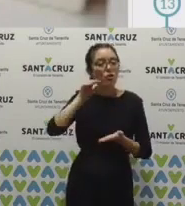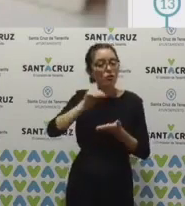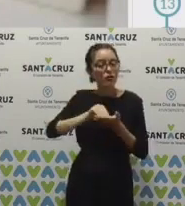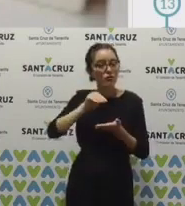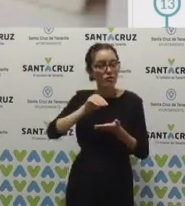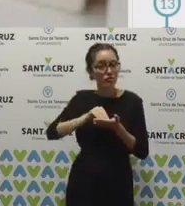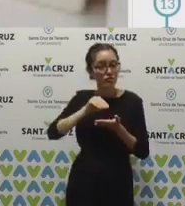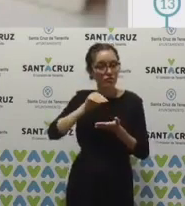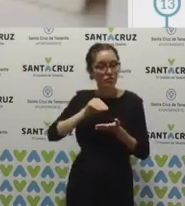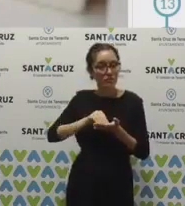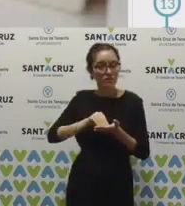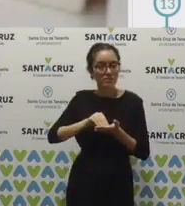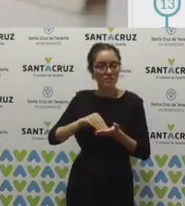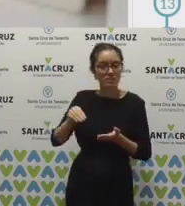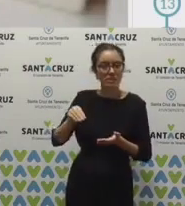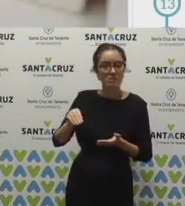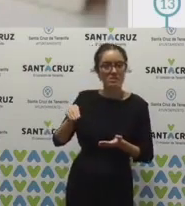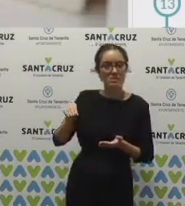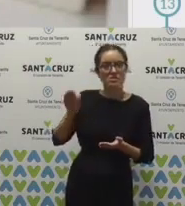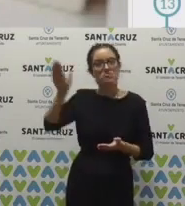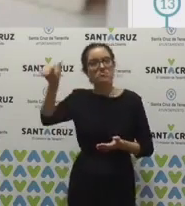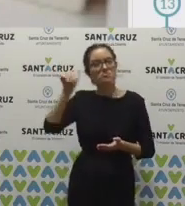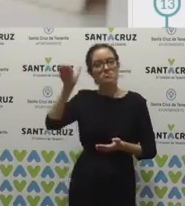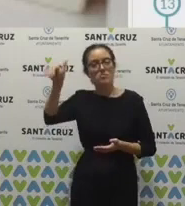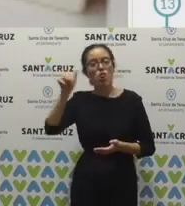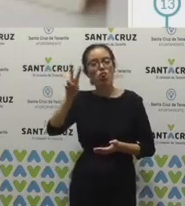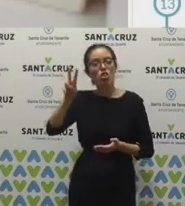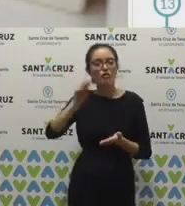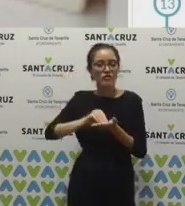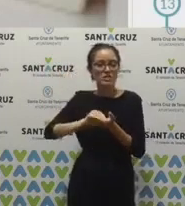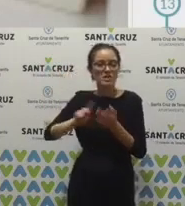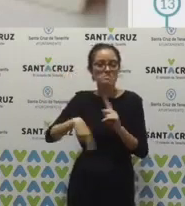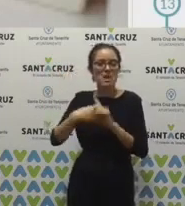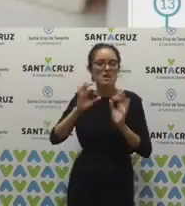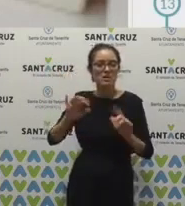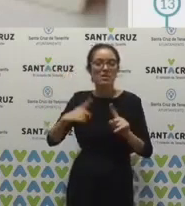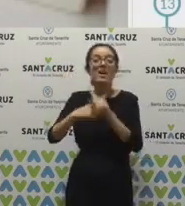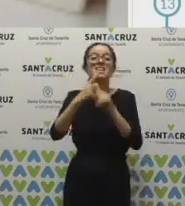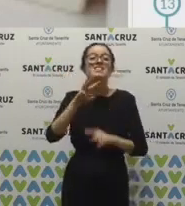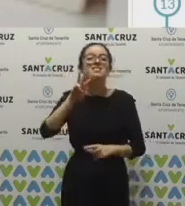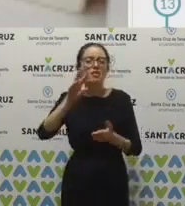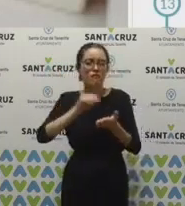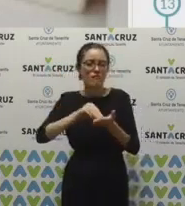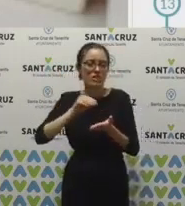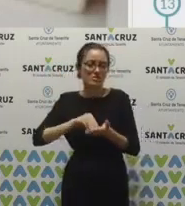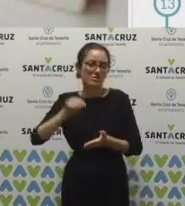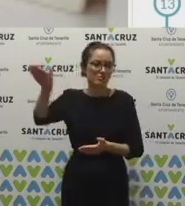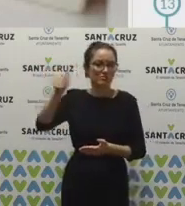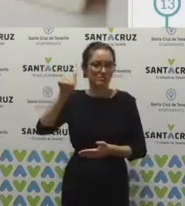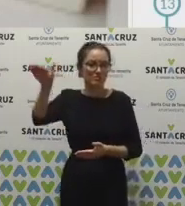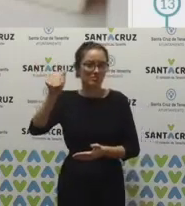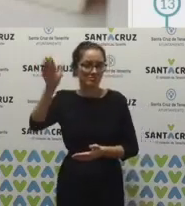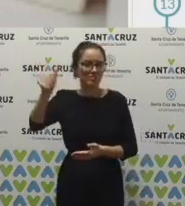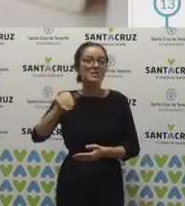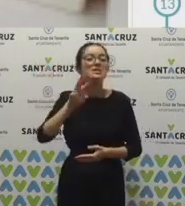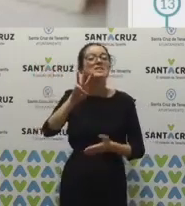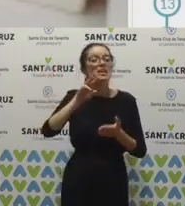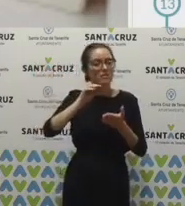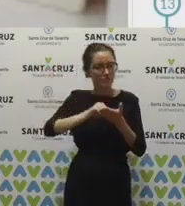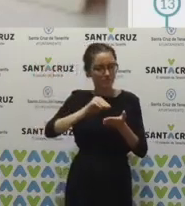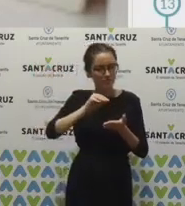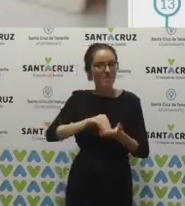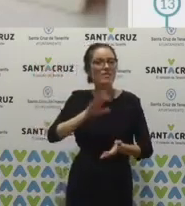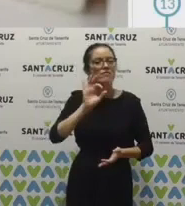convocado de forma urgente y extraordinaria ha sido en tres ocasiones y las tres en las tres tiene razón se les ha